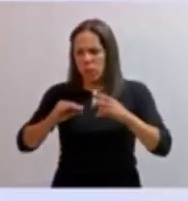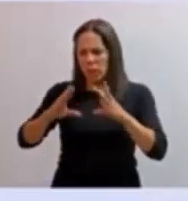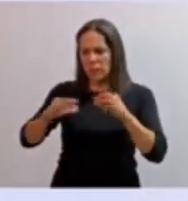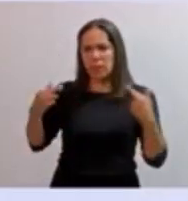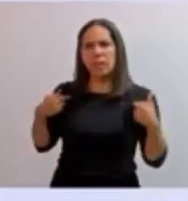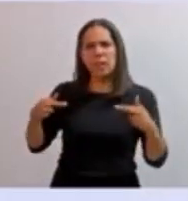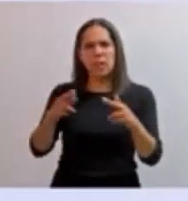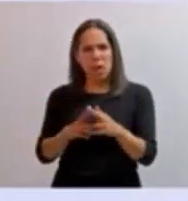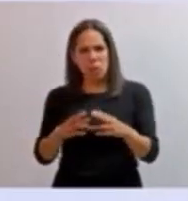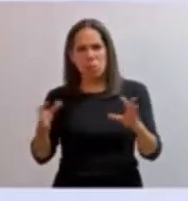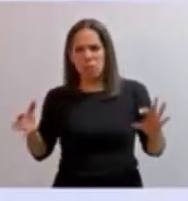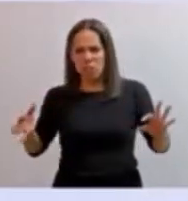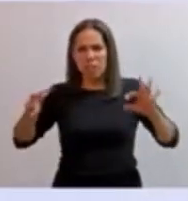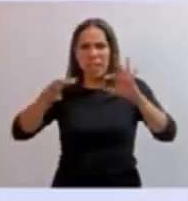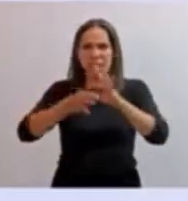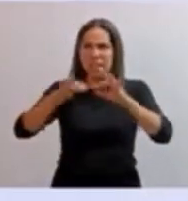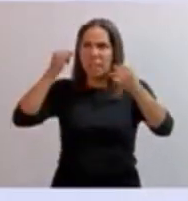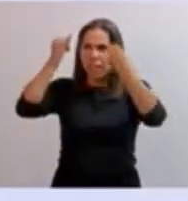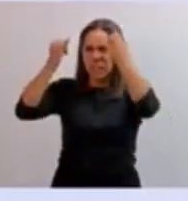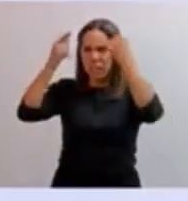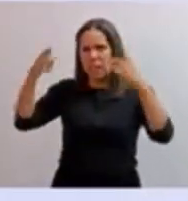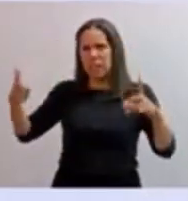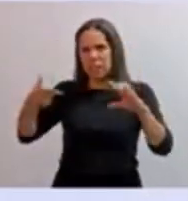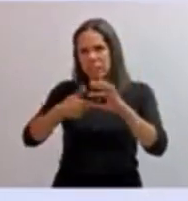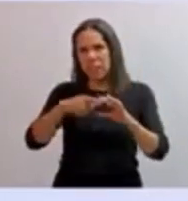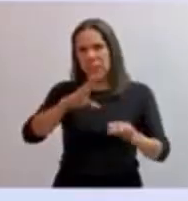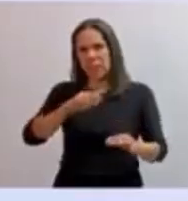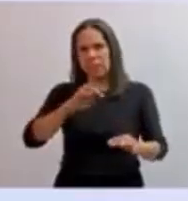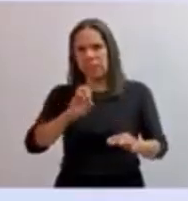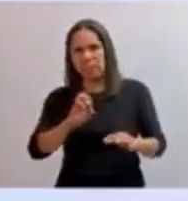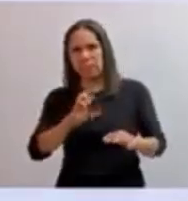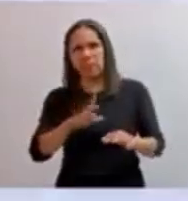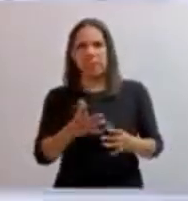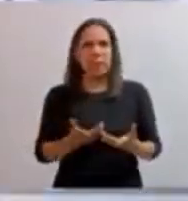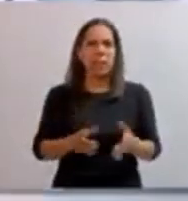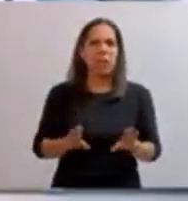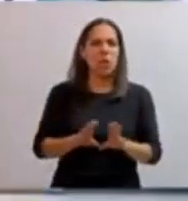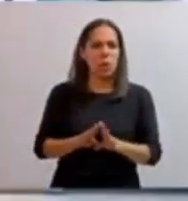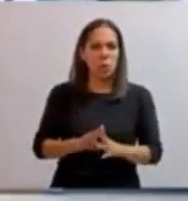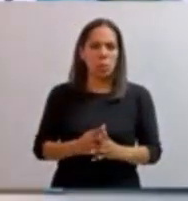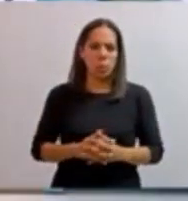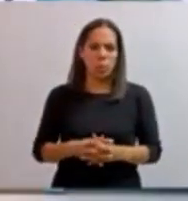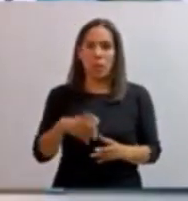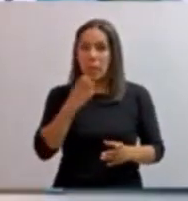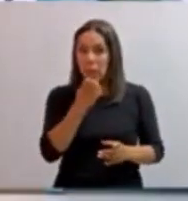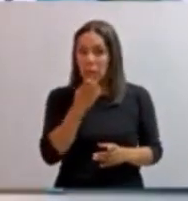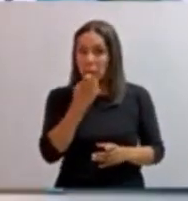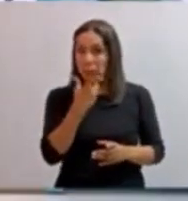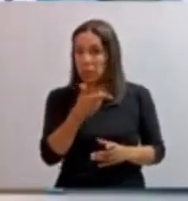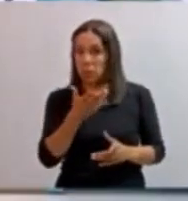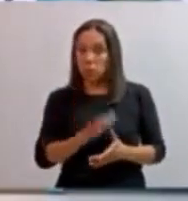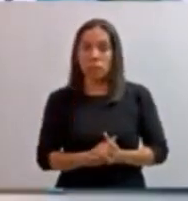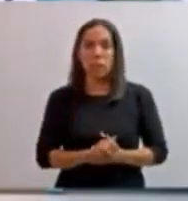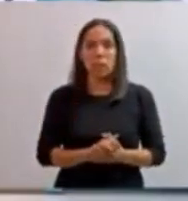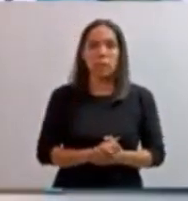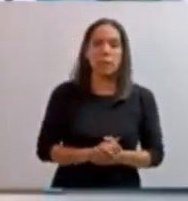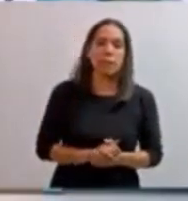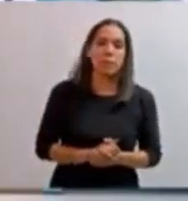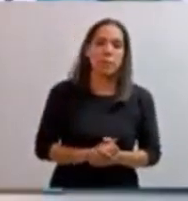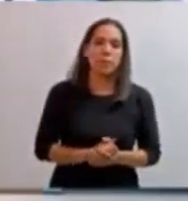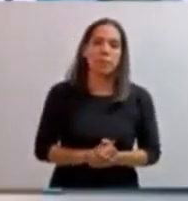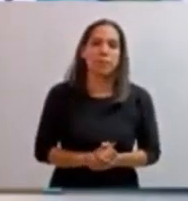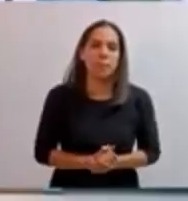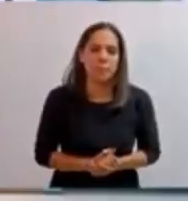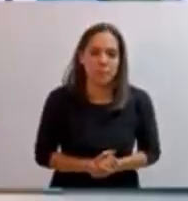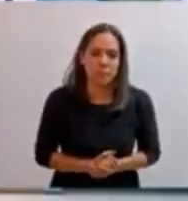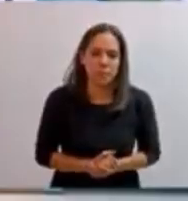vinculan esta visión del Consejo Técnico Escolar en la formación de sus docentes? Muchas gracias, Elizabeth, por la